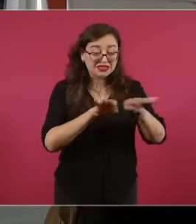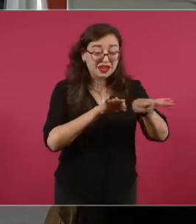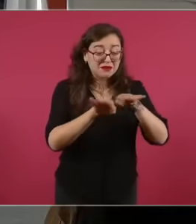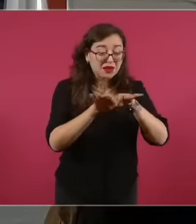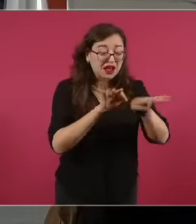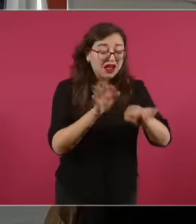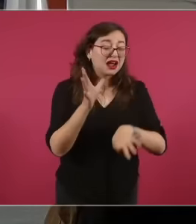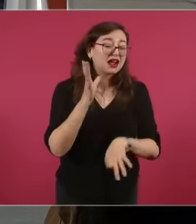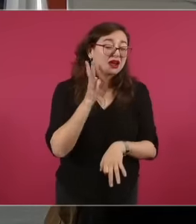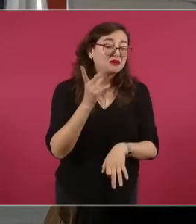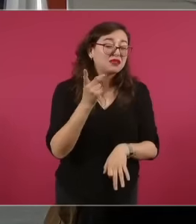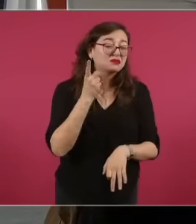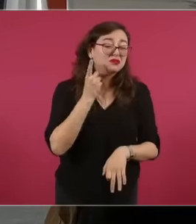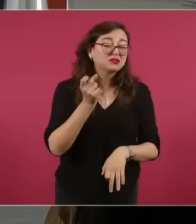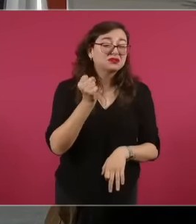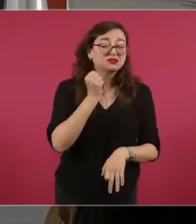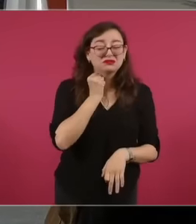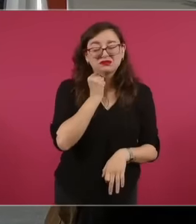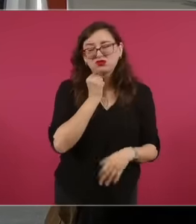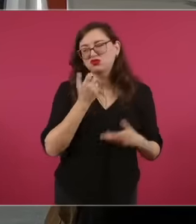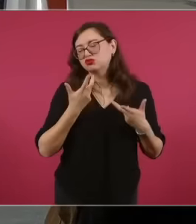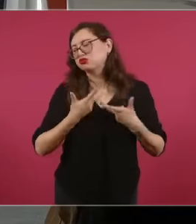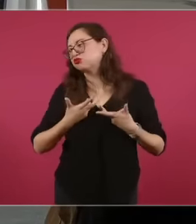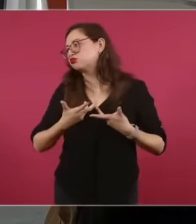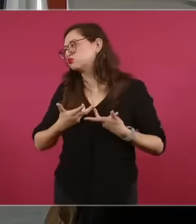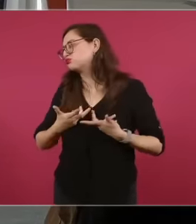ordinarios de sesiones,